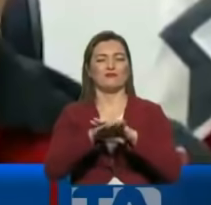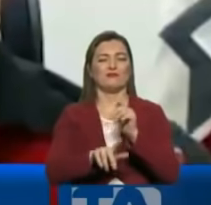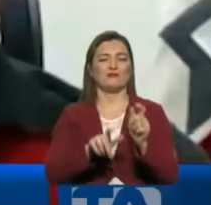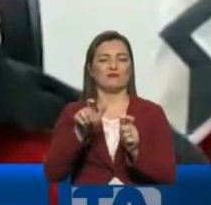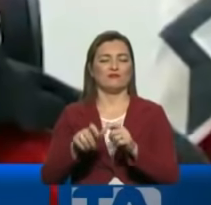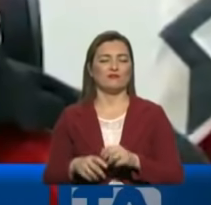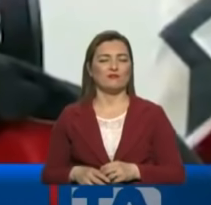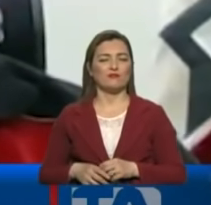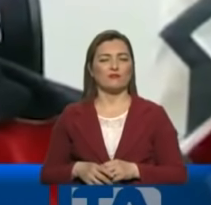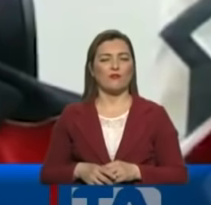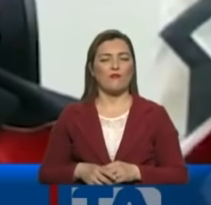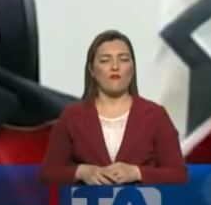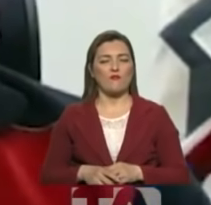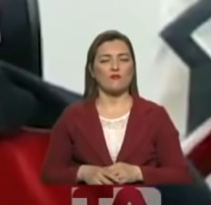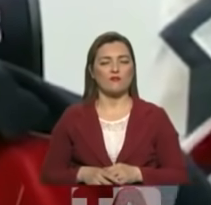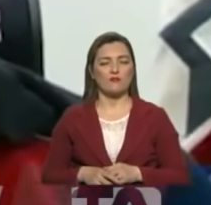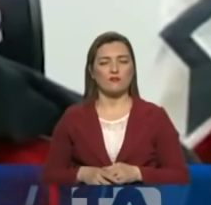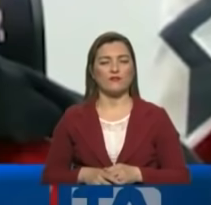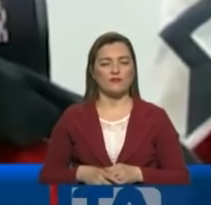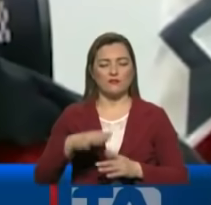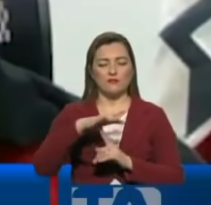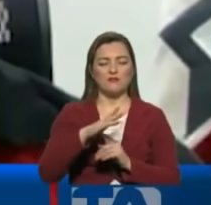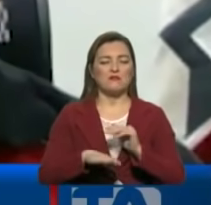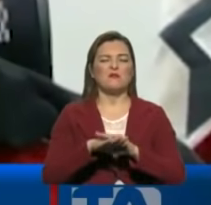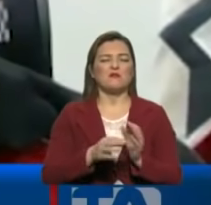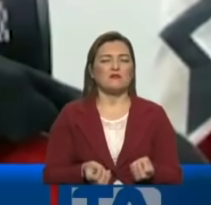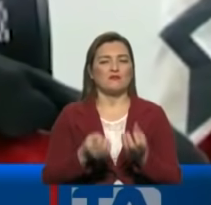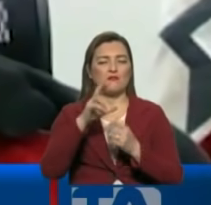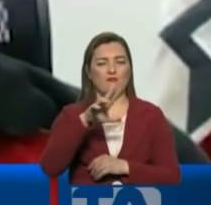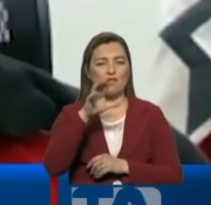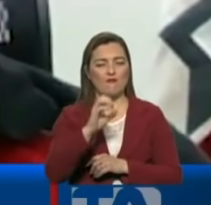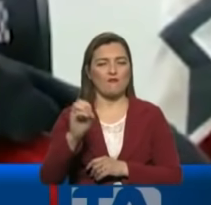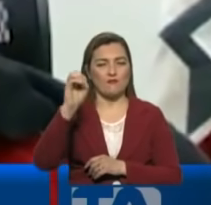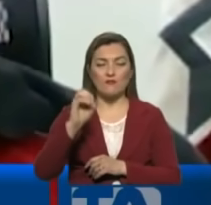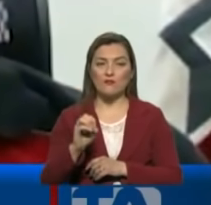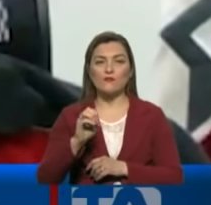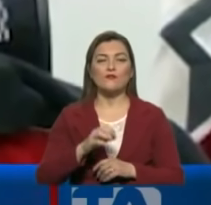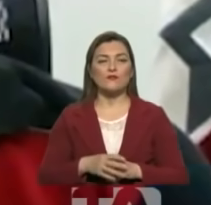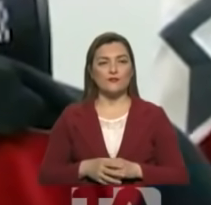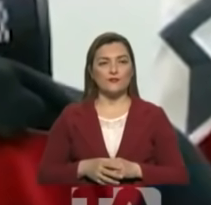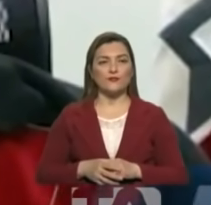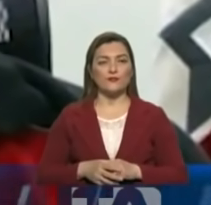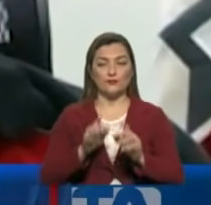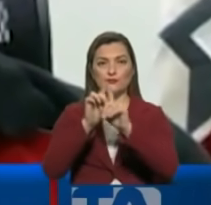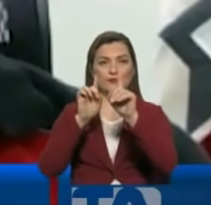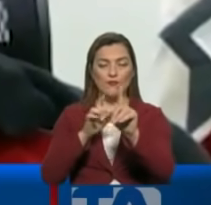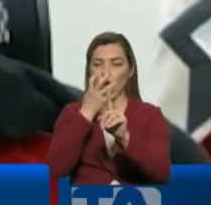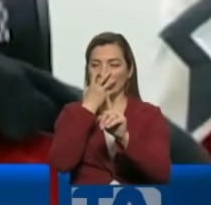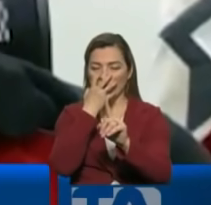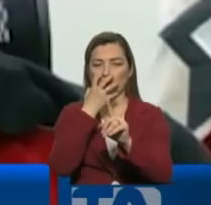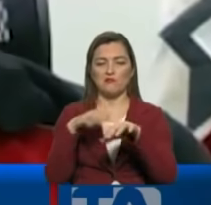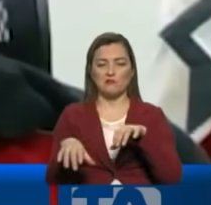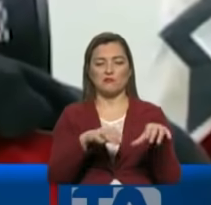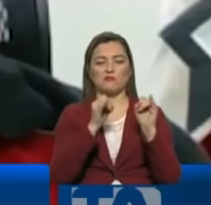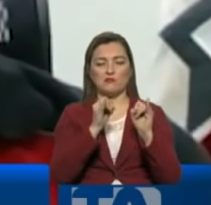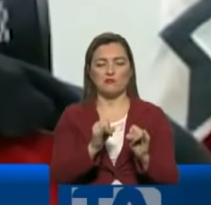aforo. A los parques les hemos generado un aforo del 30%, que exista obviamente medidas y distanciamientos, que se hagan